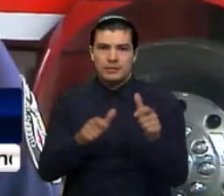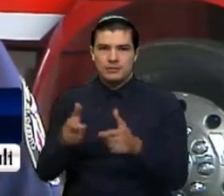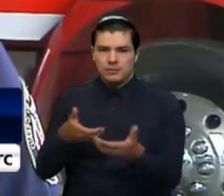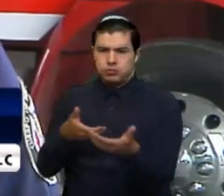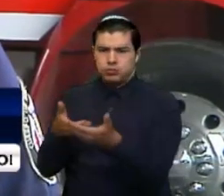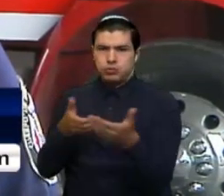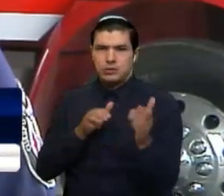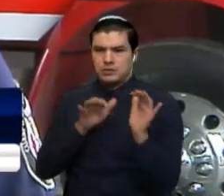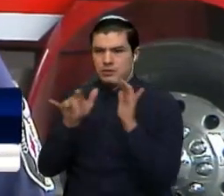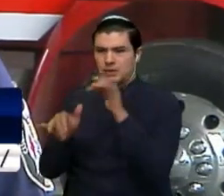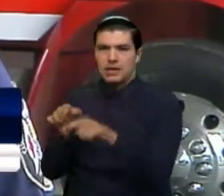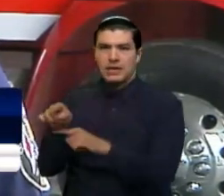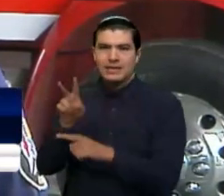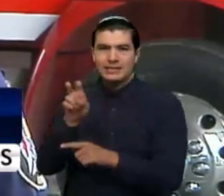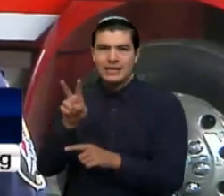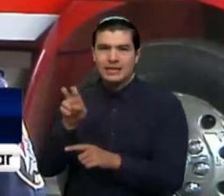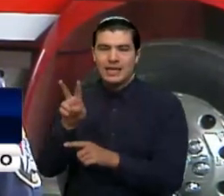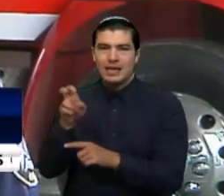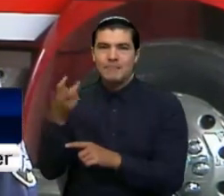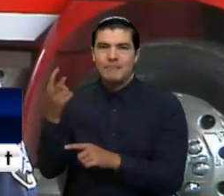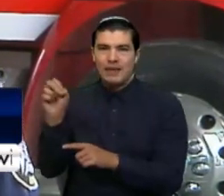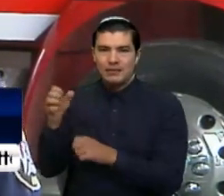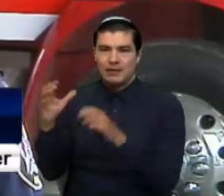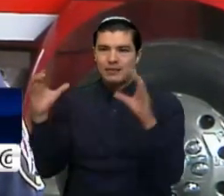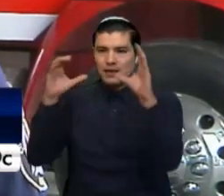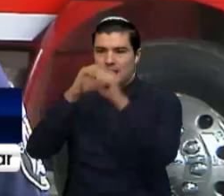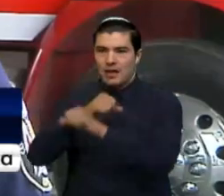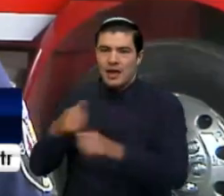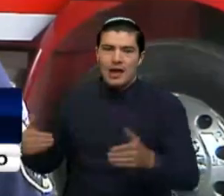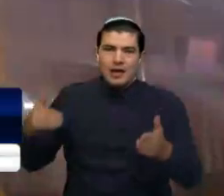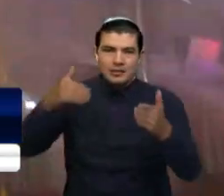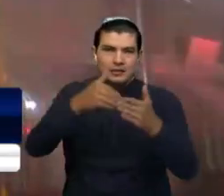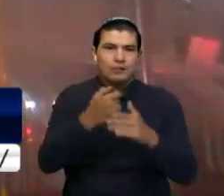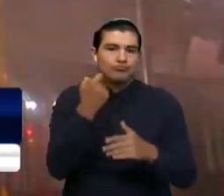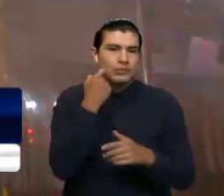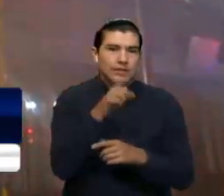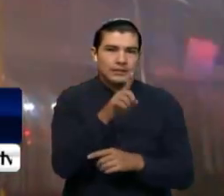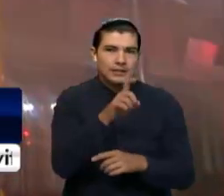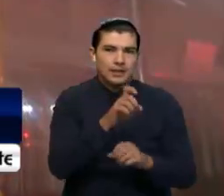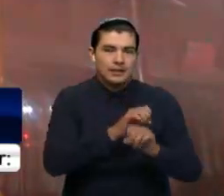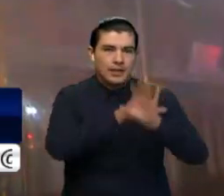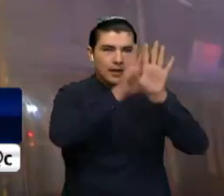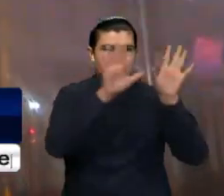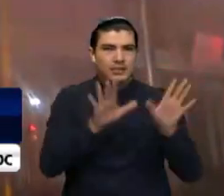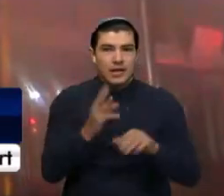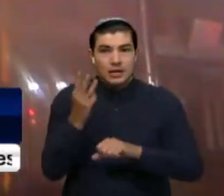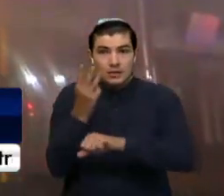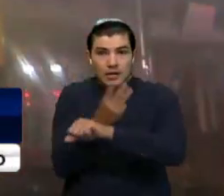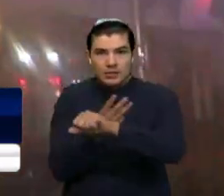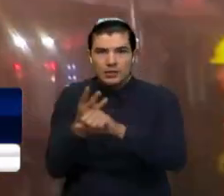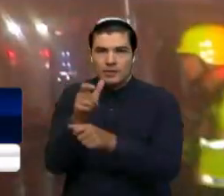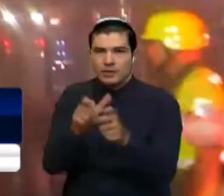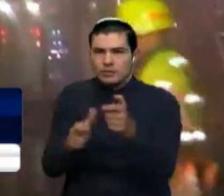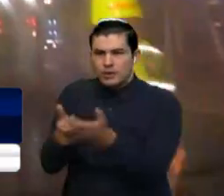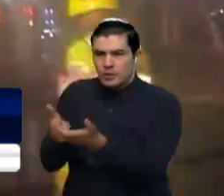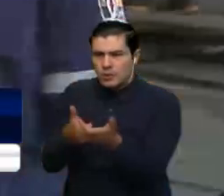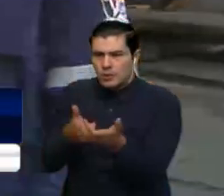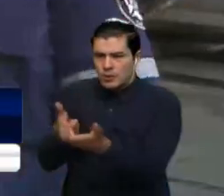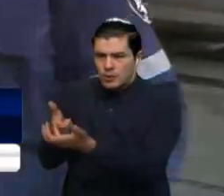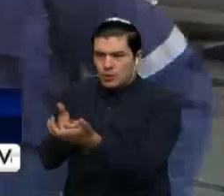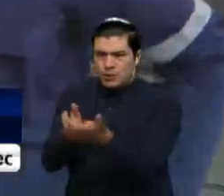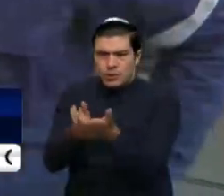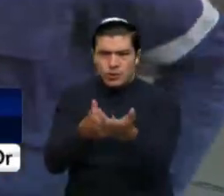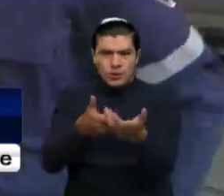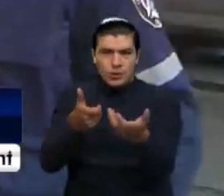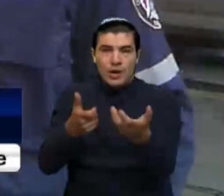noche desde las 7 y 20 de la noche hasta las 6 de la mañana por más de 3 horas los bomberos trabajaron para sofocar las llamas